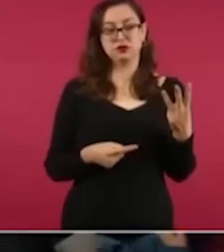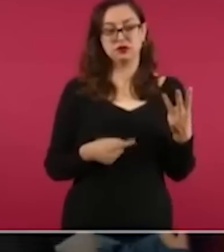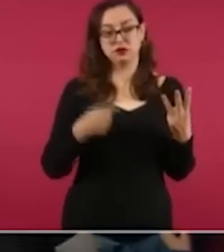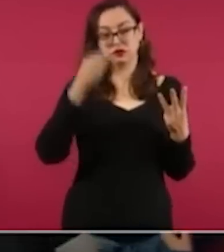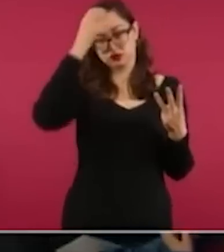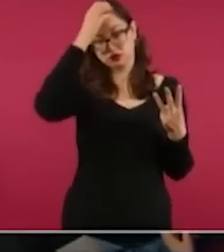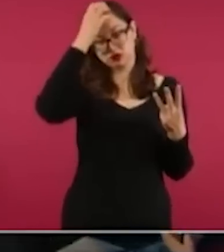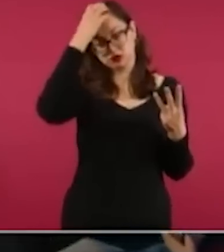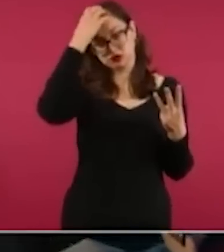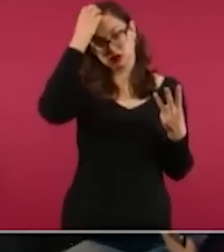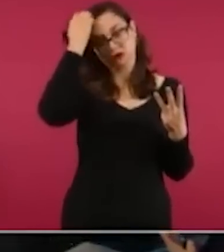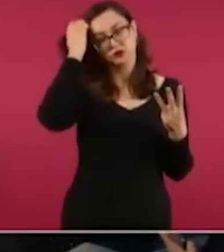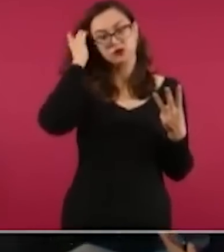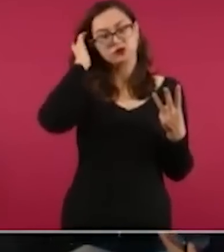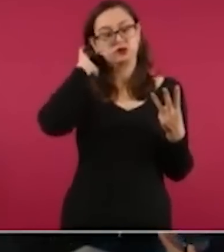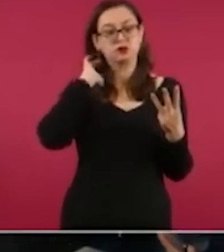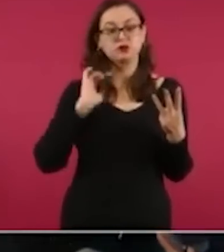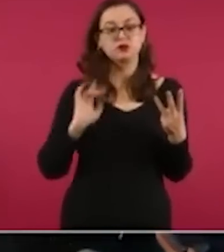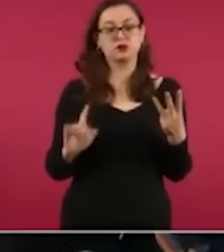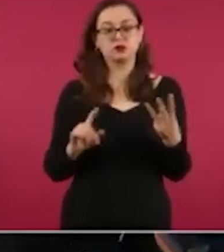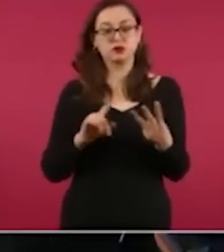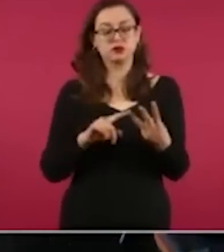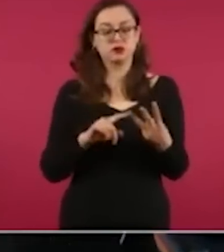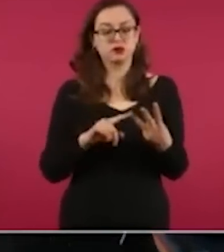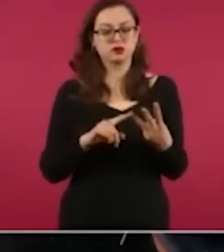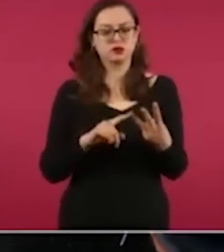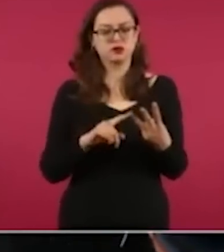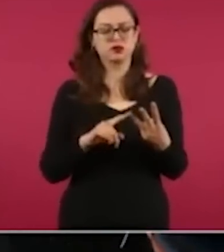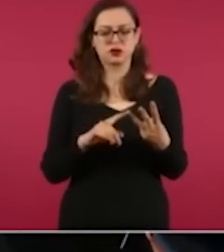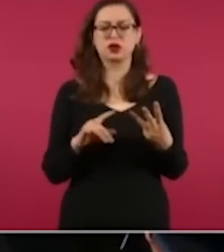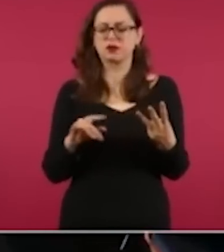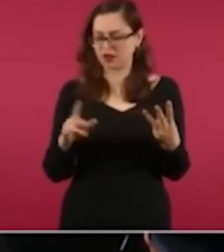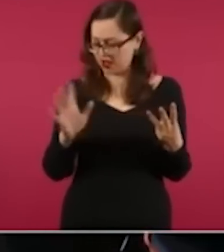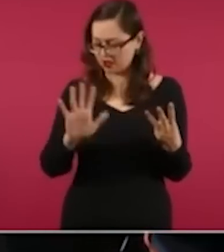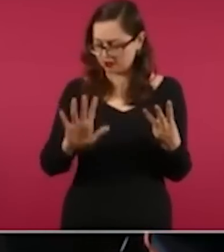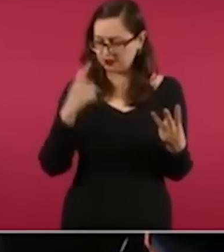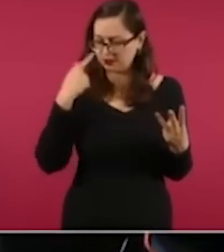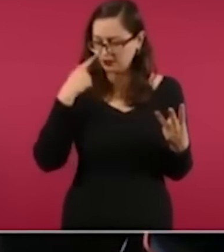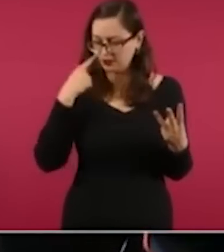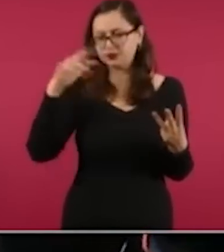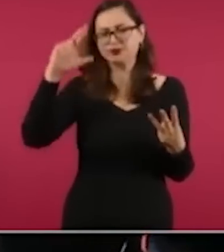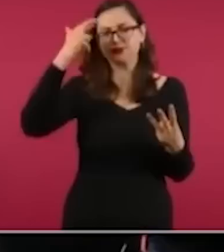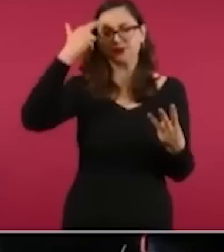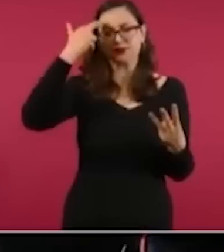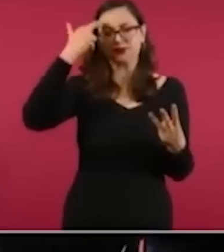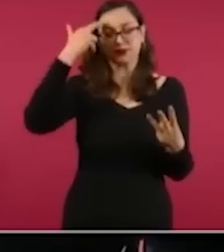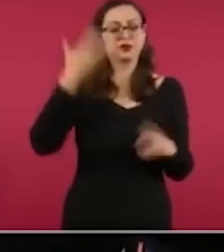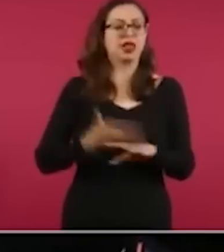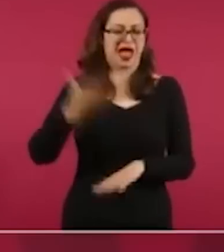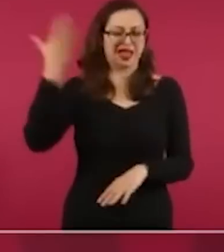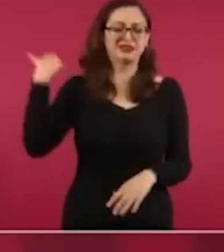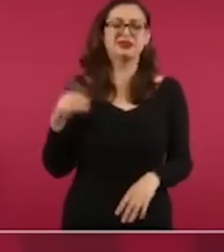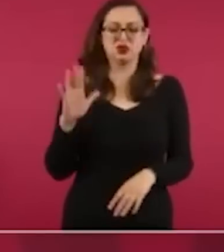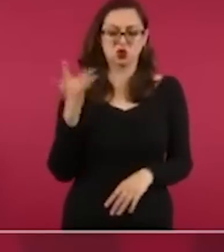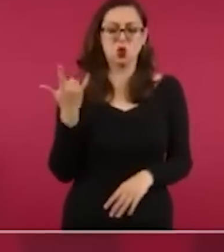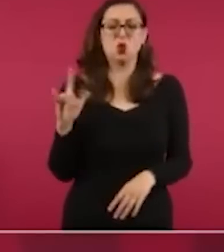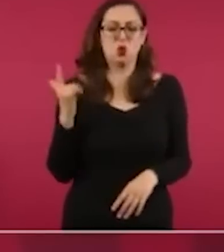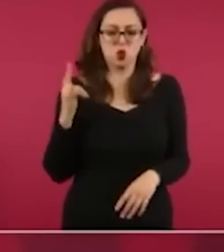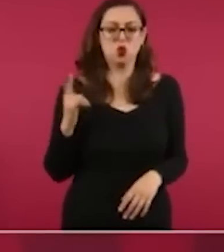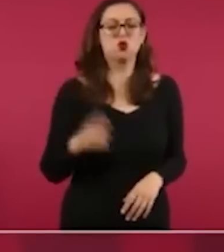no pero antes a ver cómo dice si es que ya de tiempo atrás